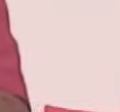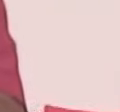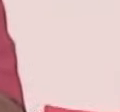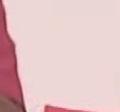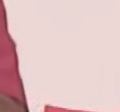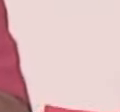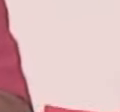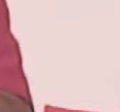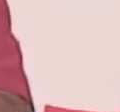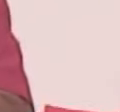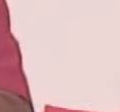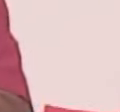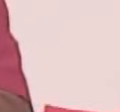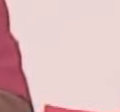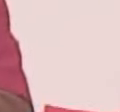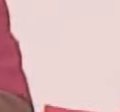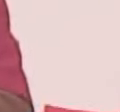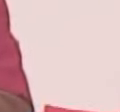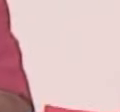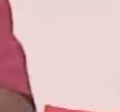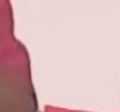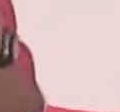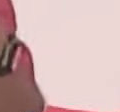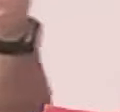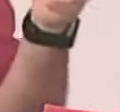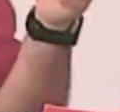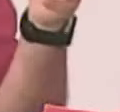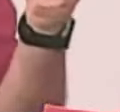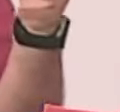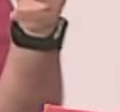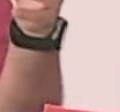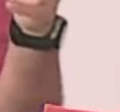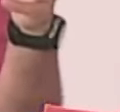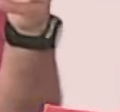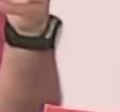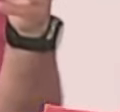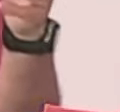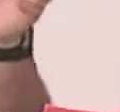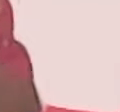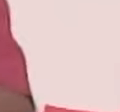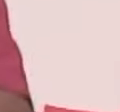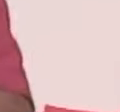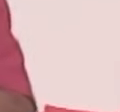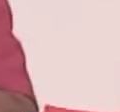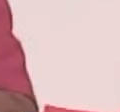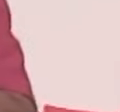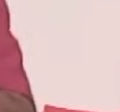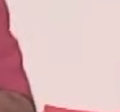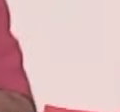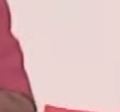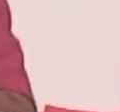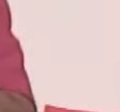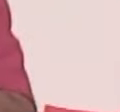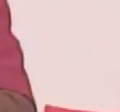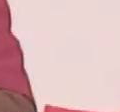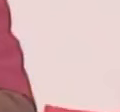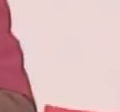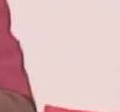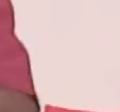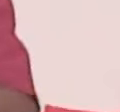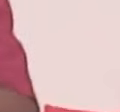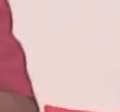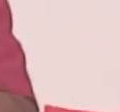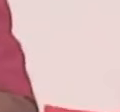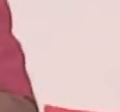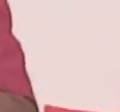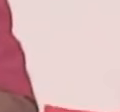Internacional Socialista, pues, representante de los partidos socialistas de Venezuela allá en la Internacional. No